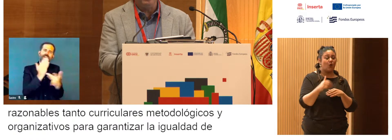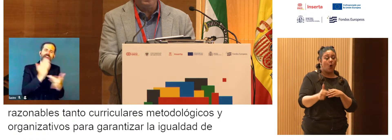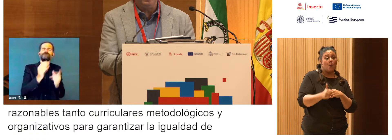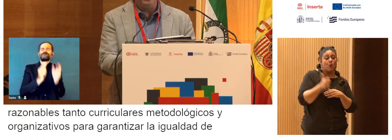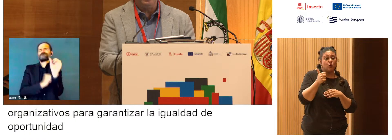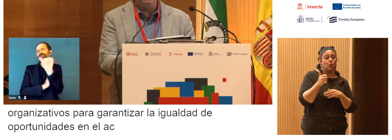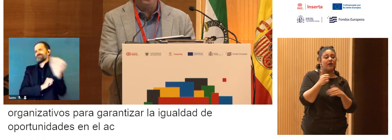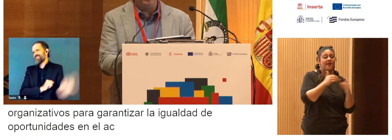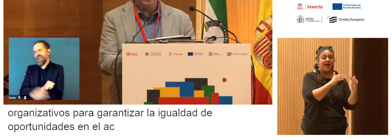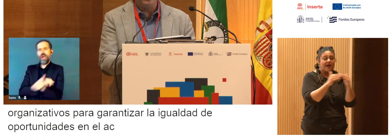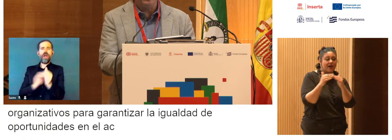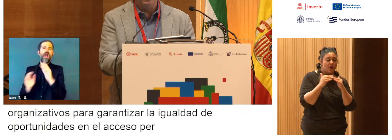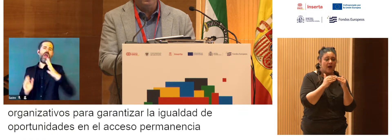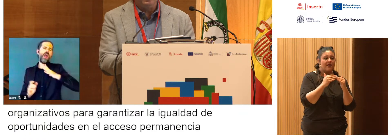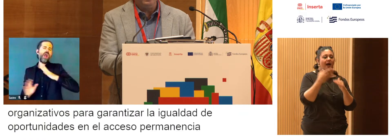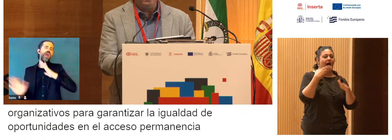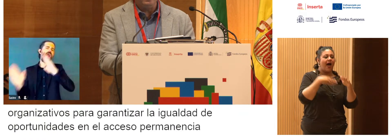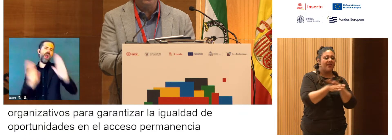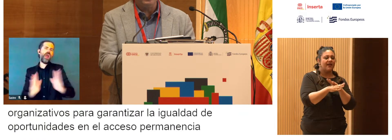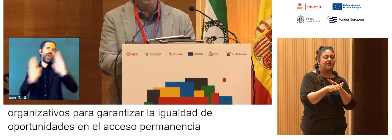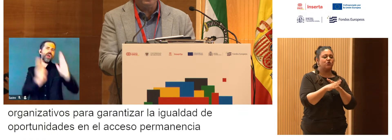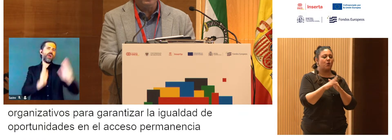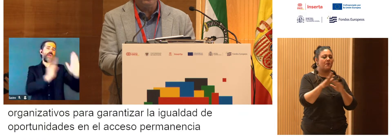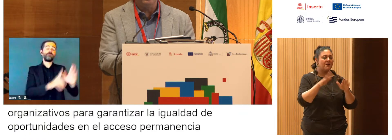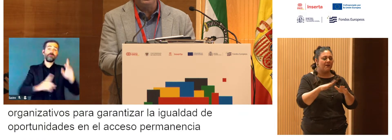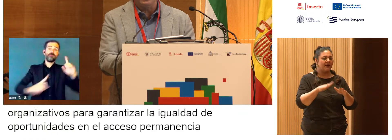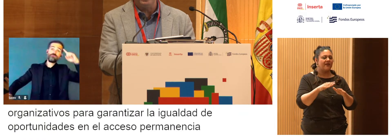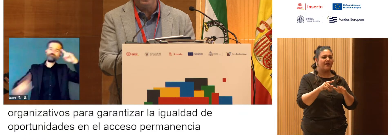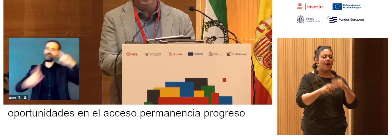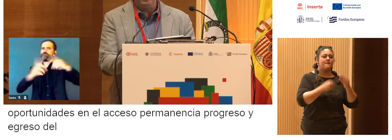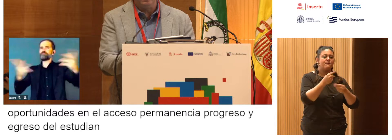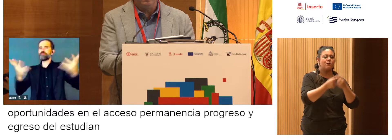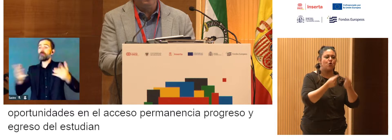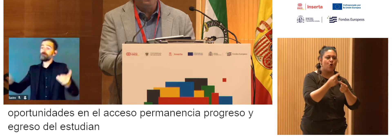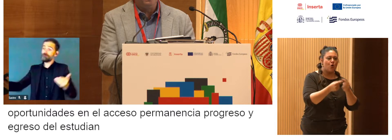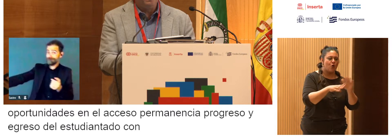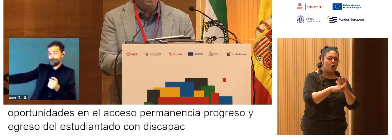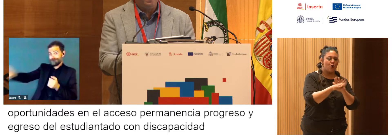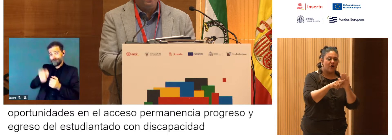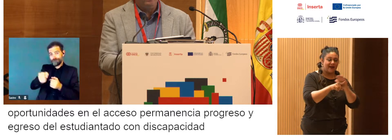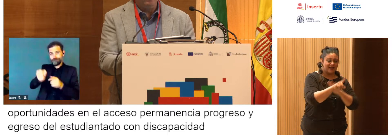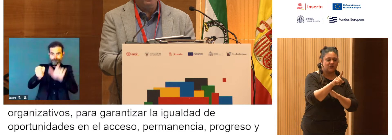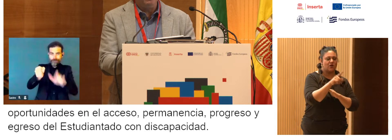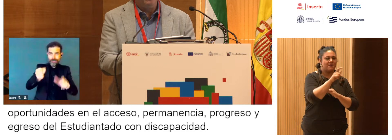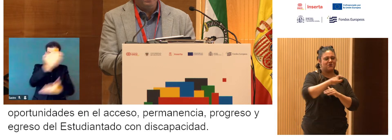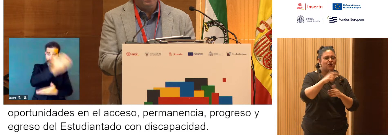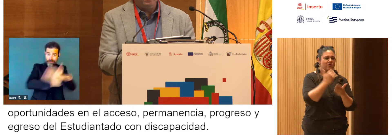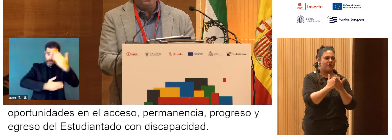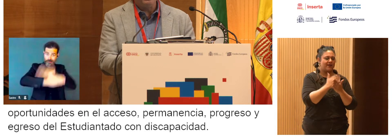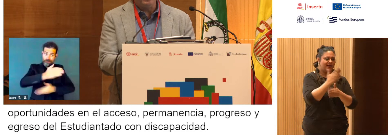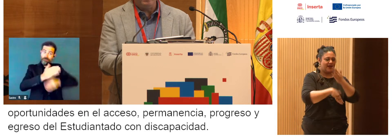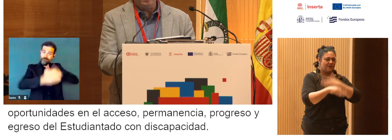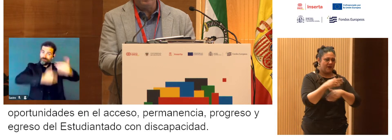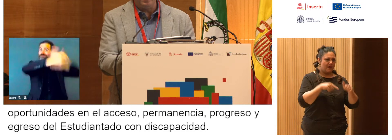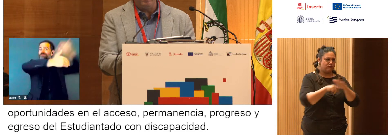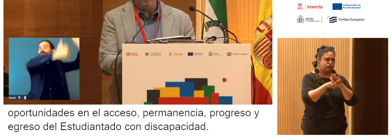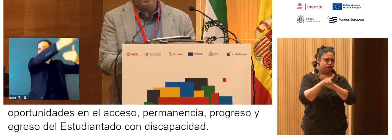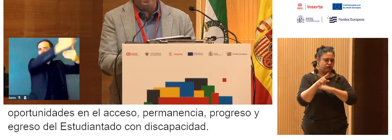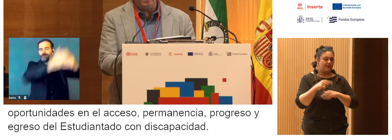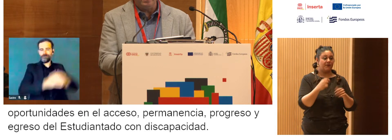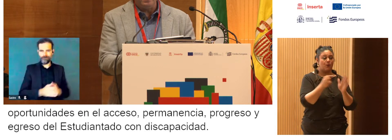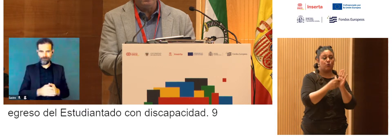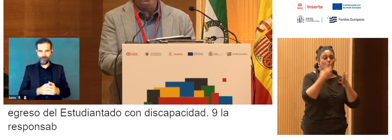acceso, permanencia, progreso y egreso del estudiantado con discapacidad. 9. La responsabilidad